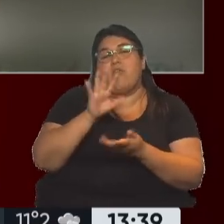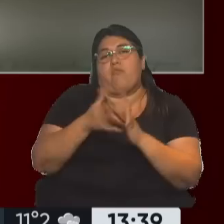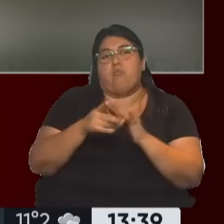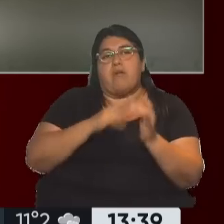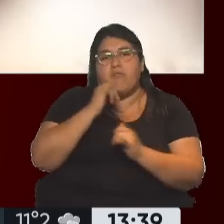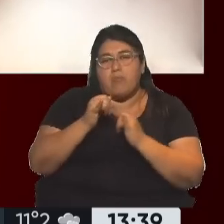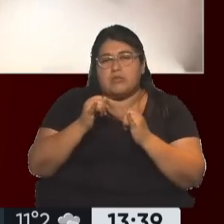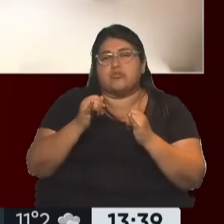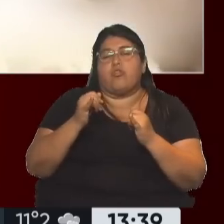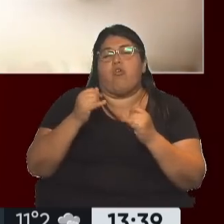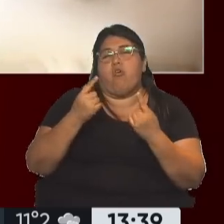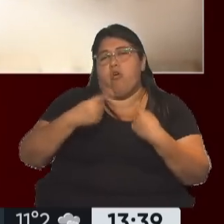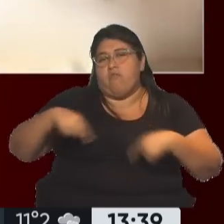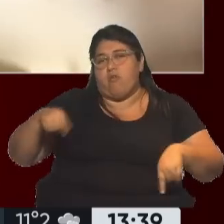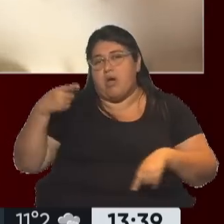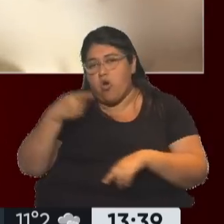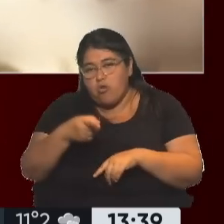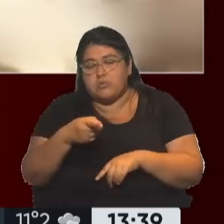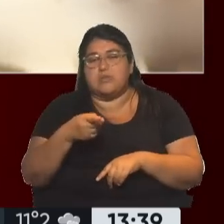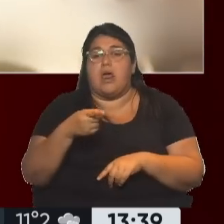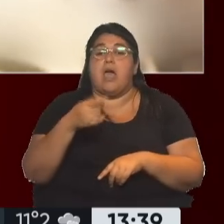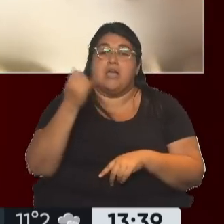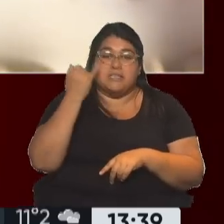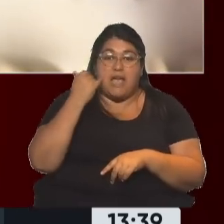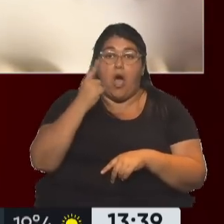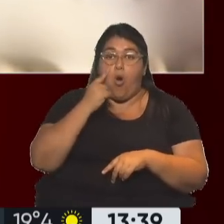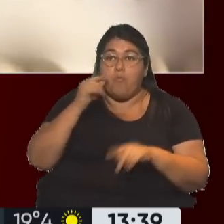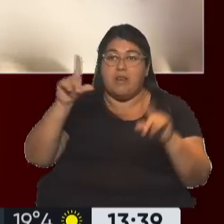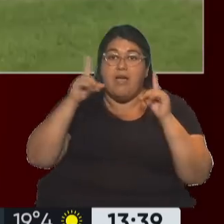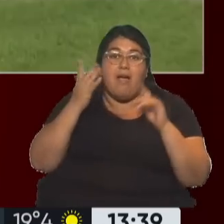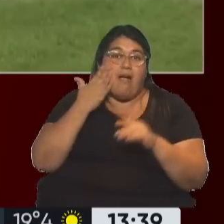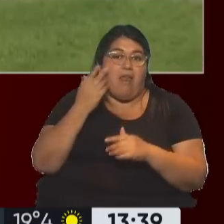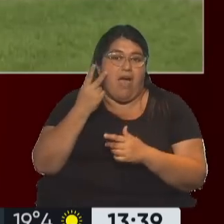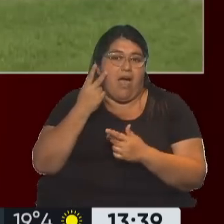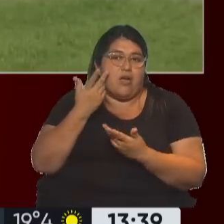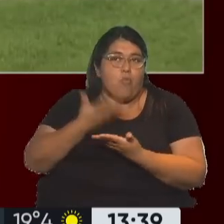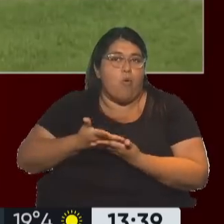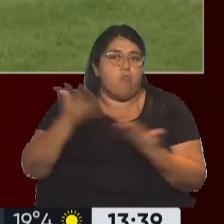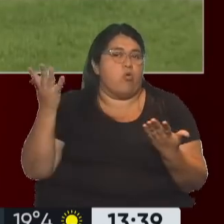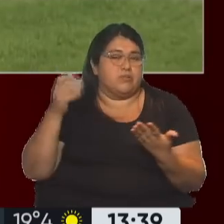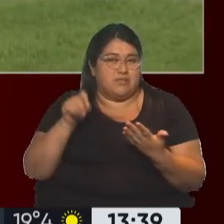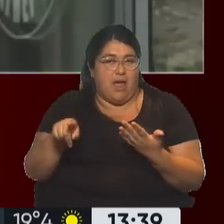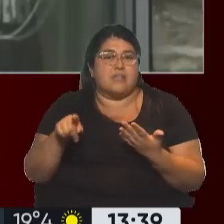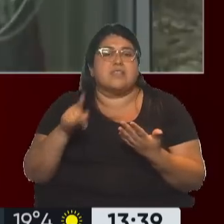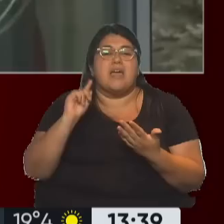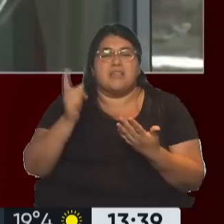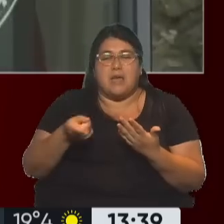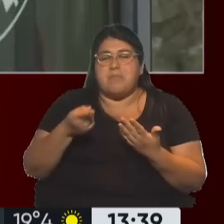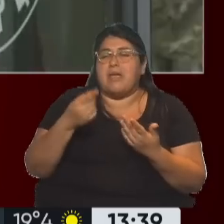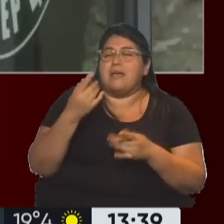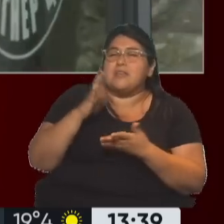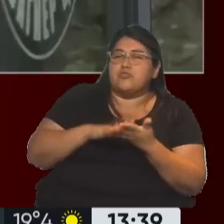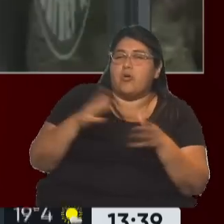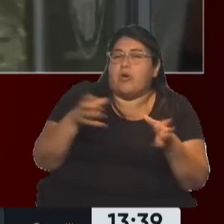y contrainteligencia. Se ha reconocido públicamente su accionar al mando de lo que se denominaron las granjas de trolls durante